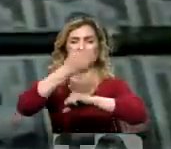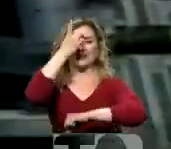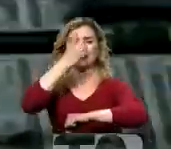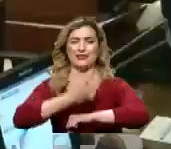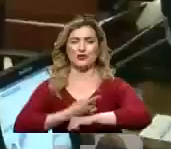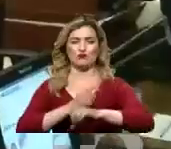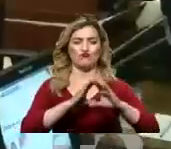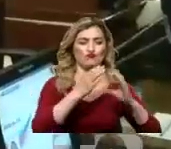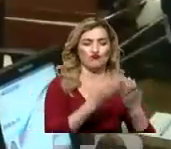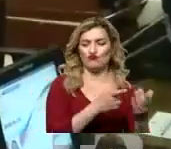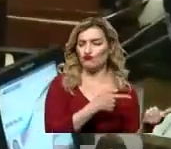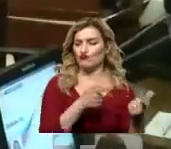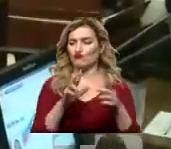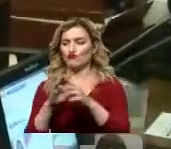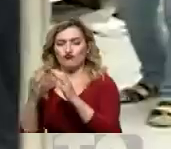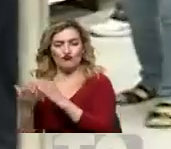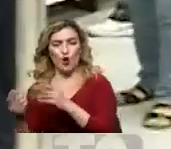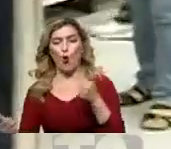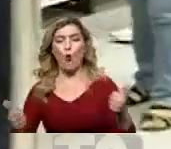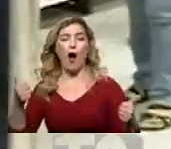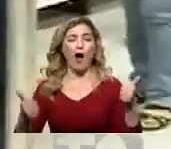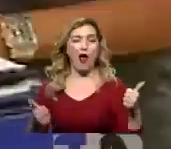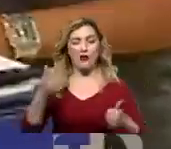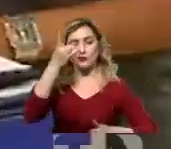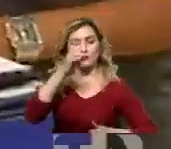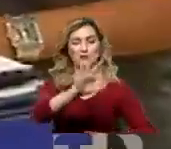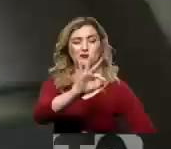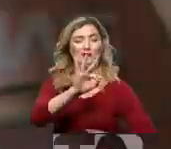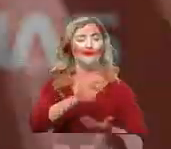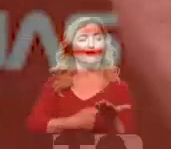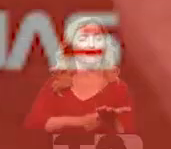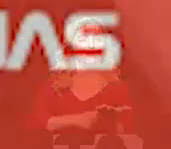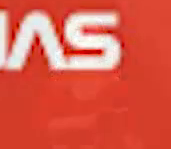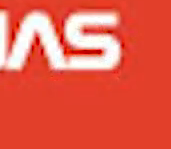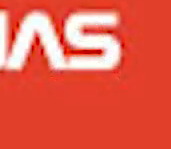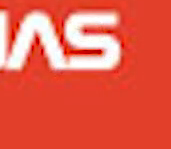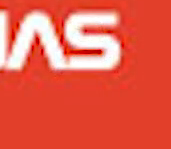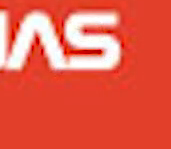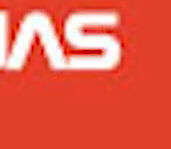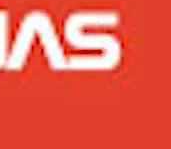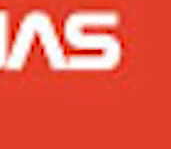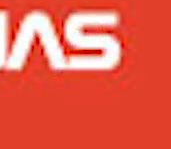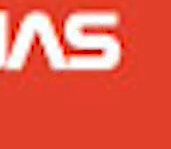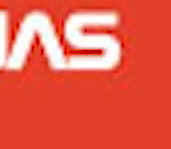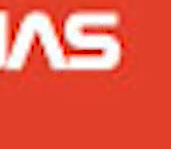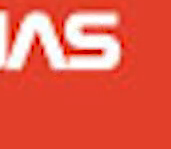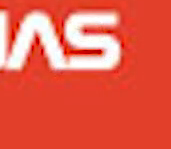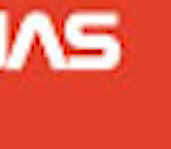paquete de reformas que genera expectativas. En Quito, Belén Merizalde, 24 horas.